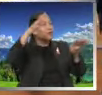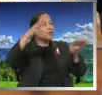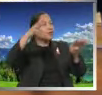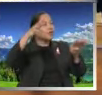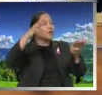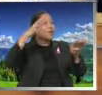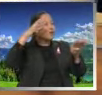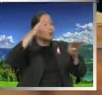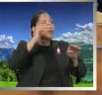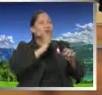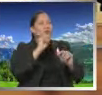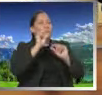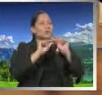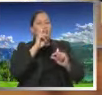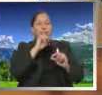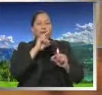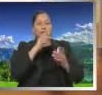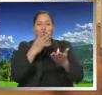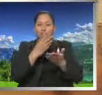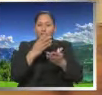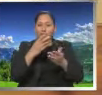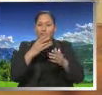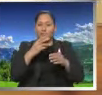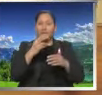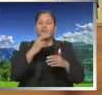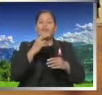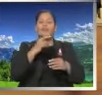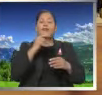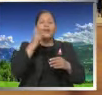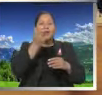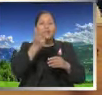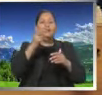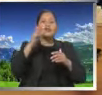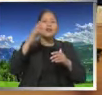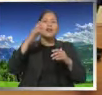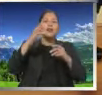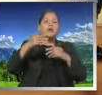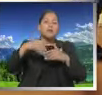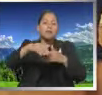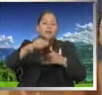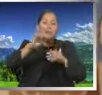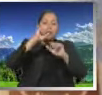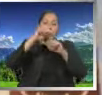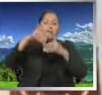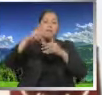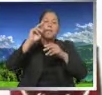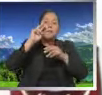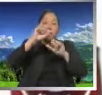va a estar mejor siempre y hay que estar viendo hacia lo que nos trae el devenir. Y en cambio la